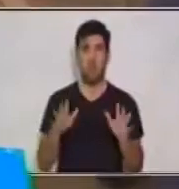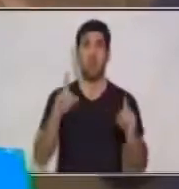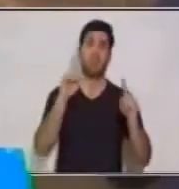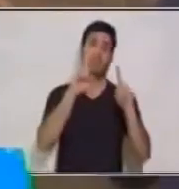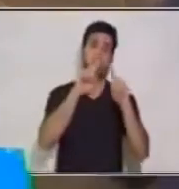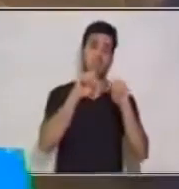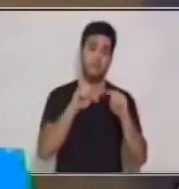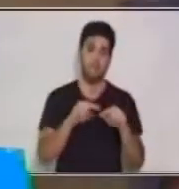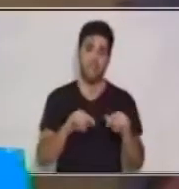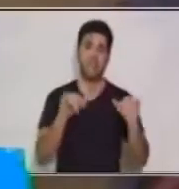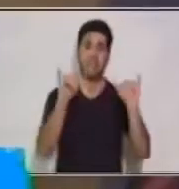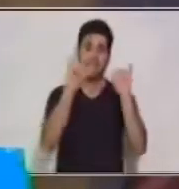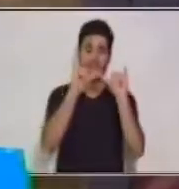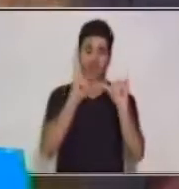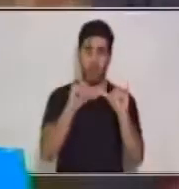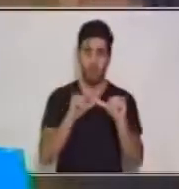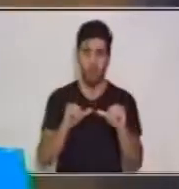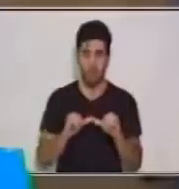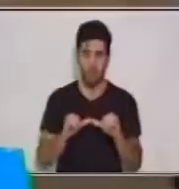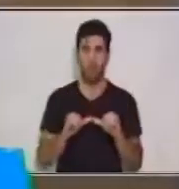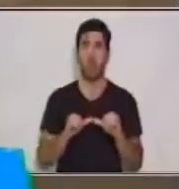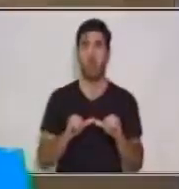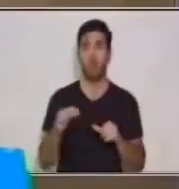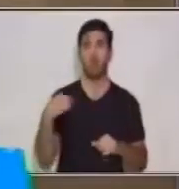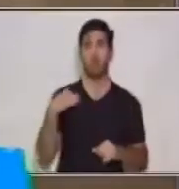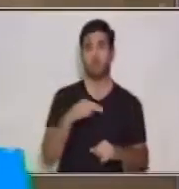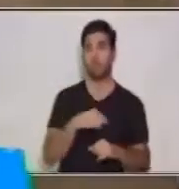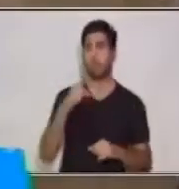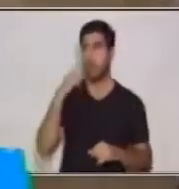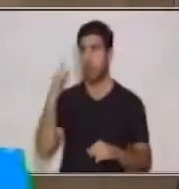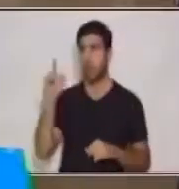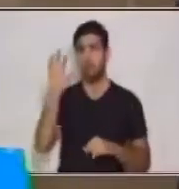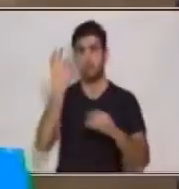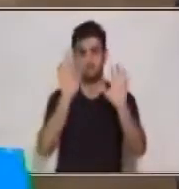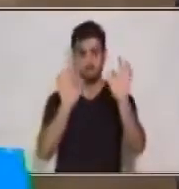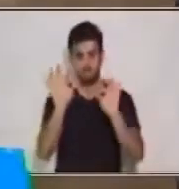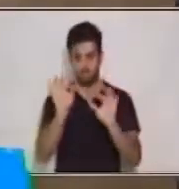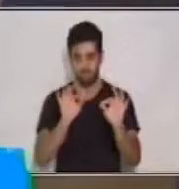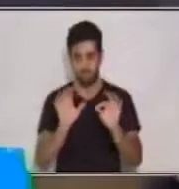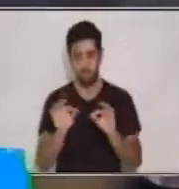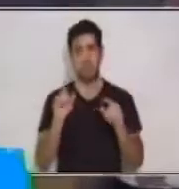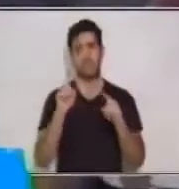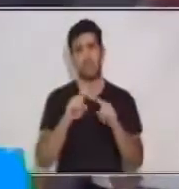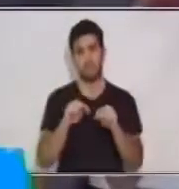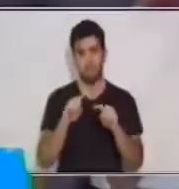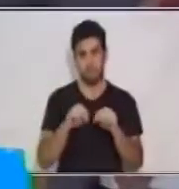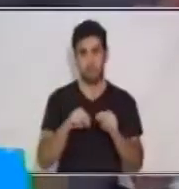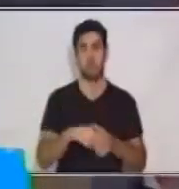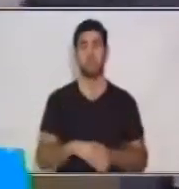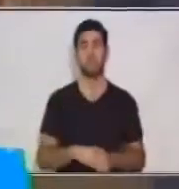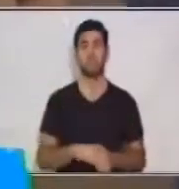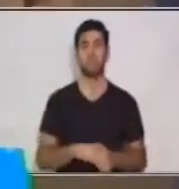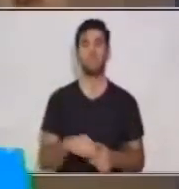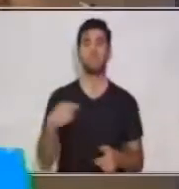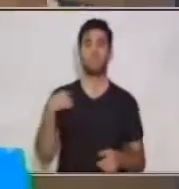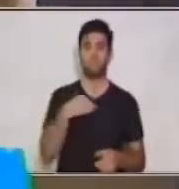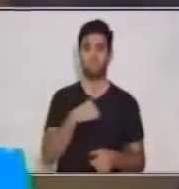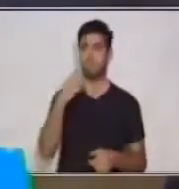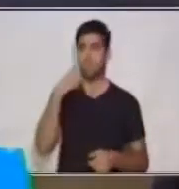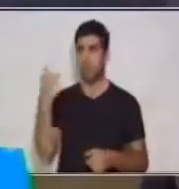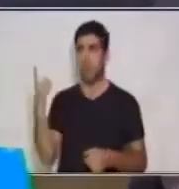Dependiendo del tamaño, vamos a tener una clasificación de los ángulos. Vamos a llamar ángulo